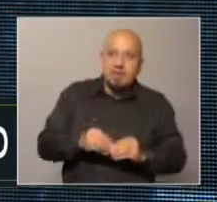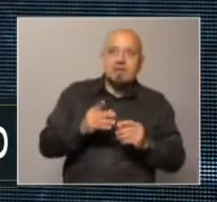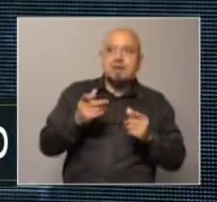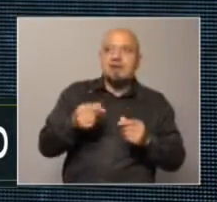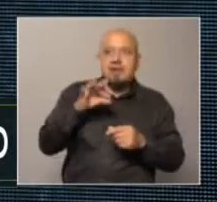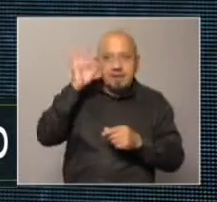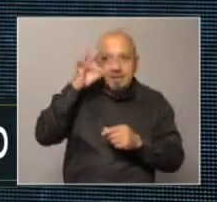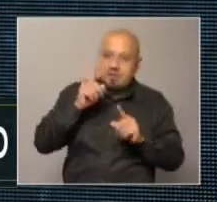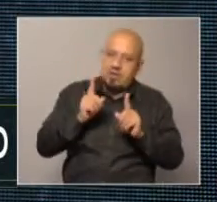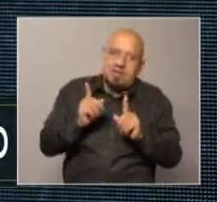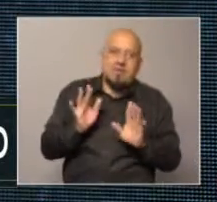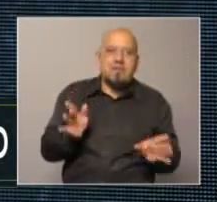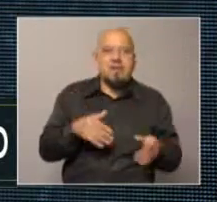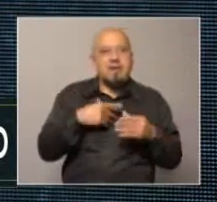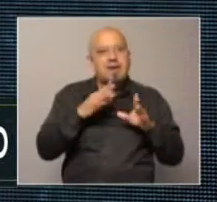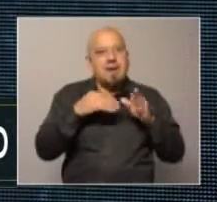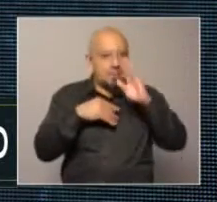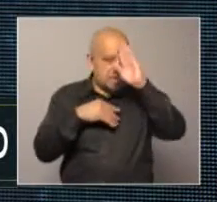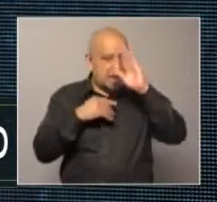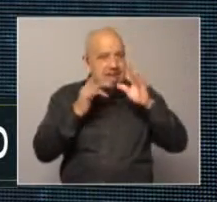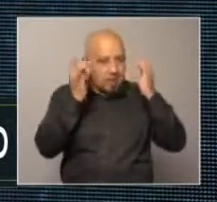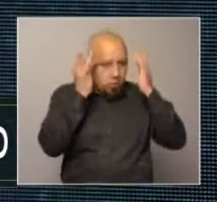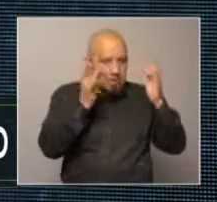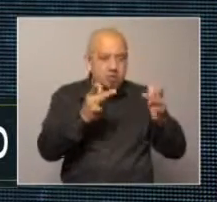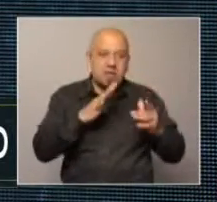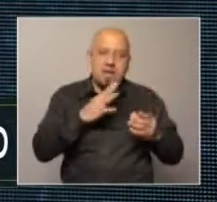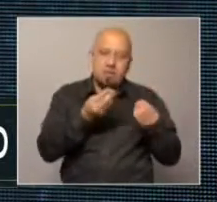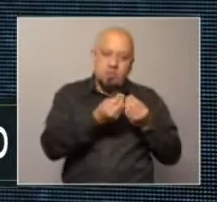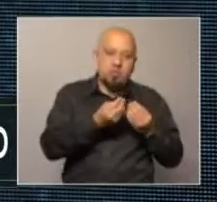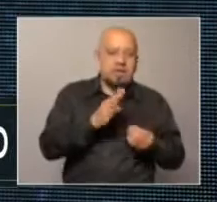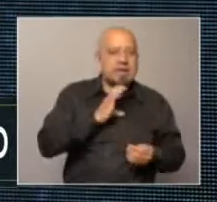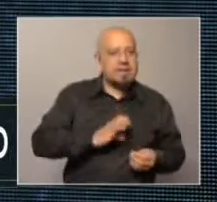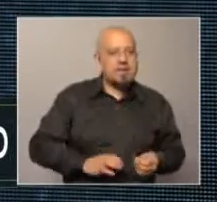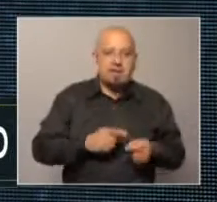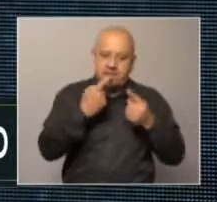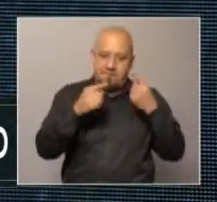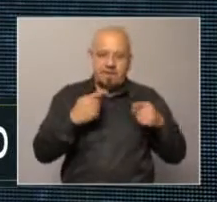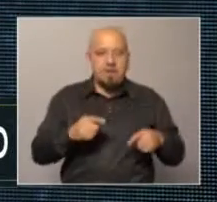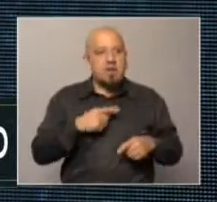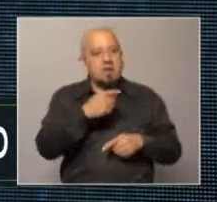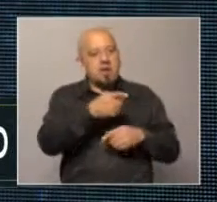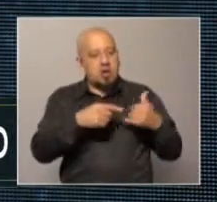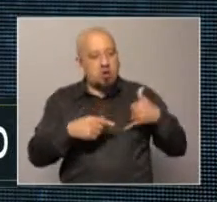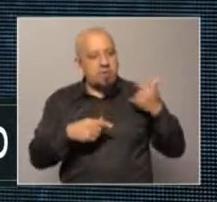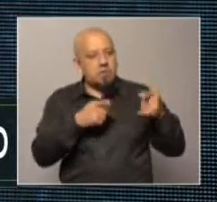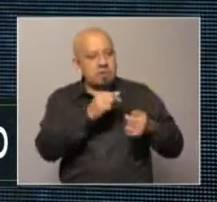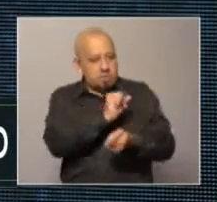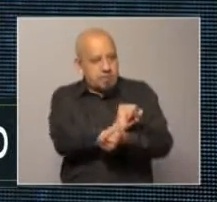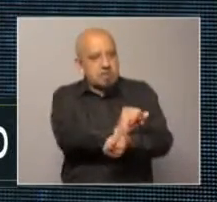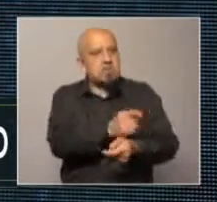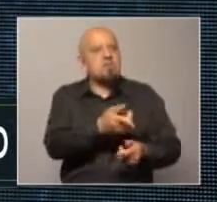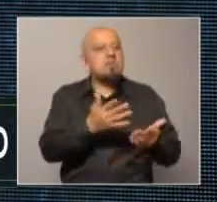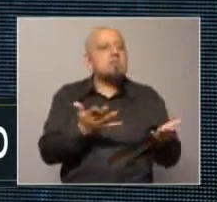diversos espacios sociales. Entonces, bueno, ¿cuáles son esos aprendizajes que realizan los adolescentes cuando están encerrados? Cuando uno mira